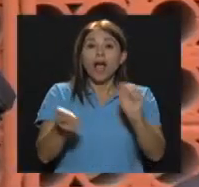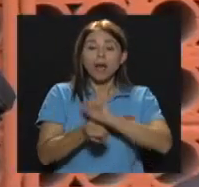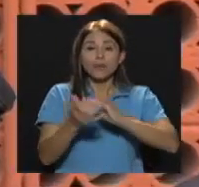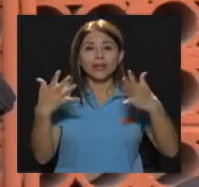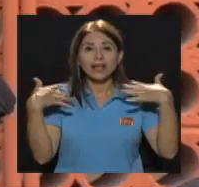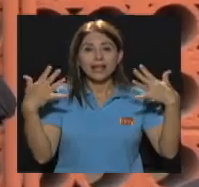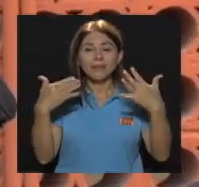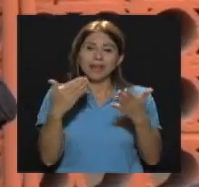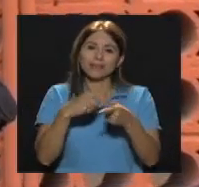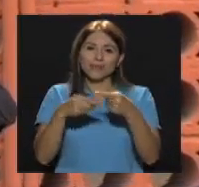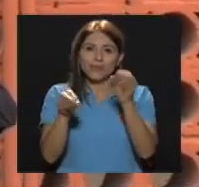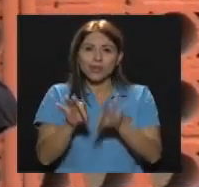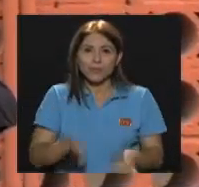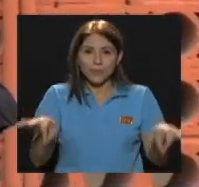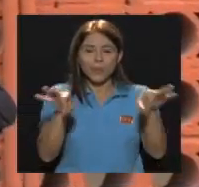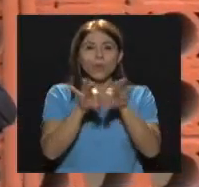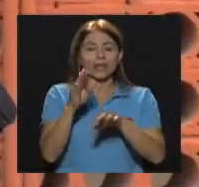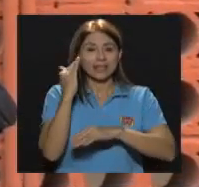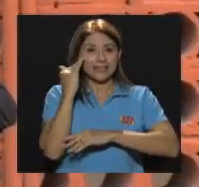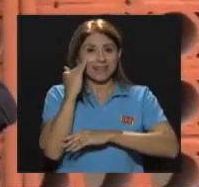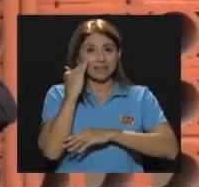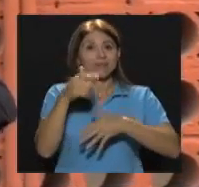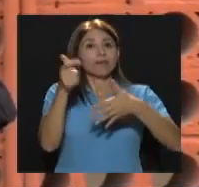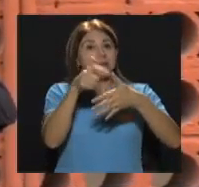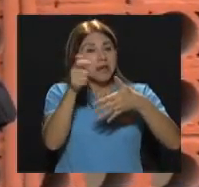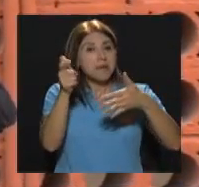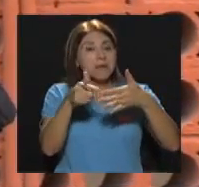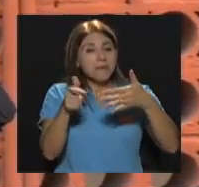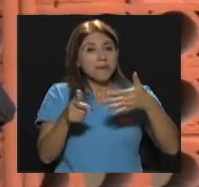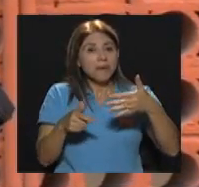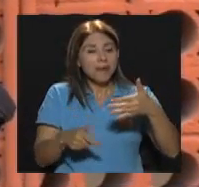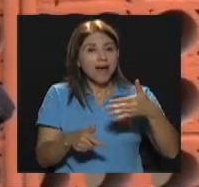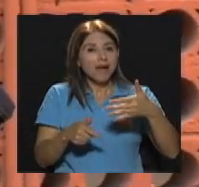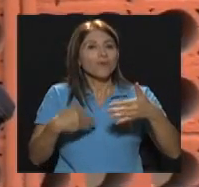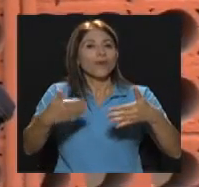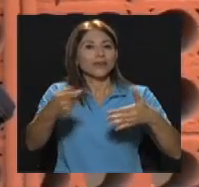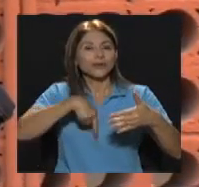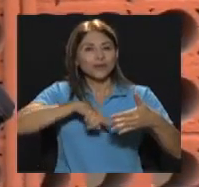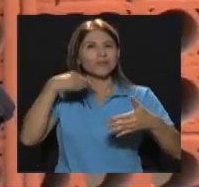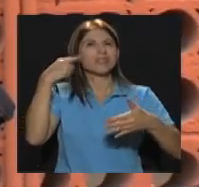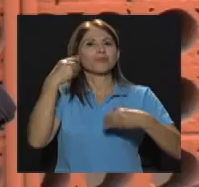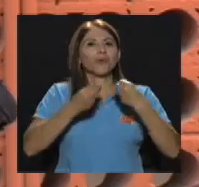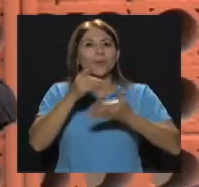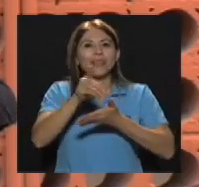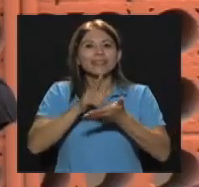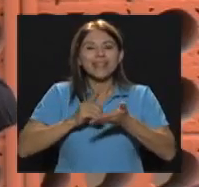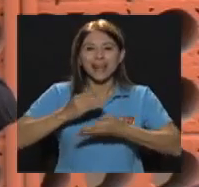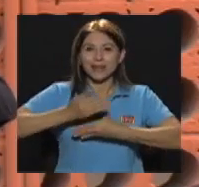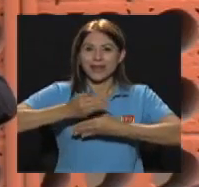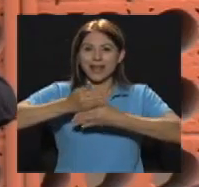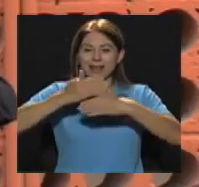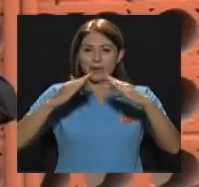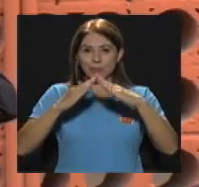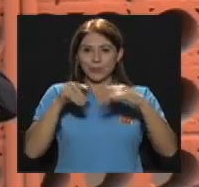es importante tomar en cuenta esos factores a la hora de diseñar nuestras viviendas, para que todo